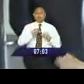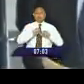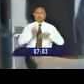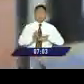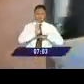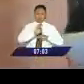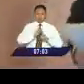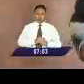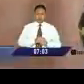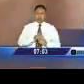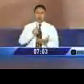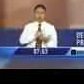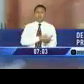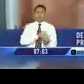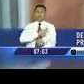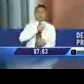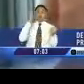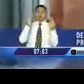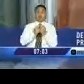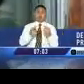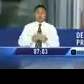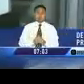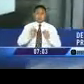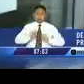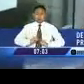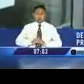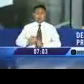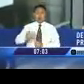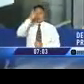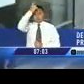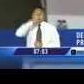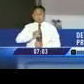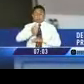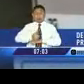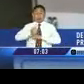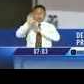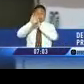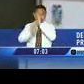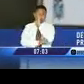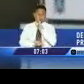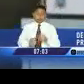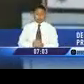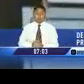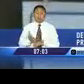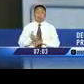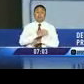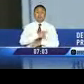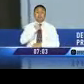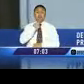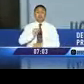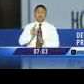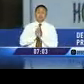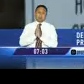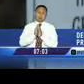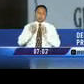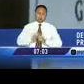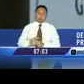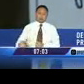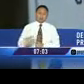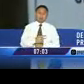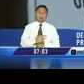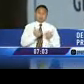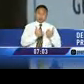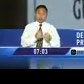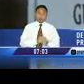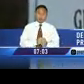de reformas a la Ley de Movilidad Humana, cumpliendo así la sentencia de la Corte Constitucional, que solicitaba que se ejecute la acción en mención